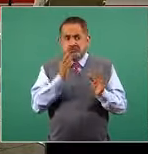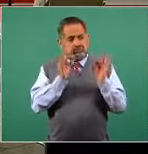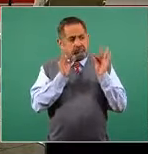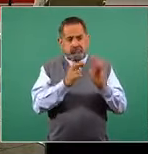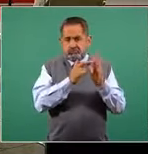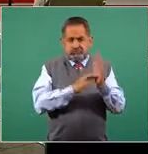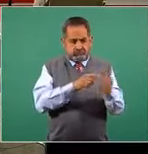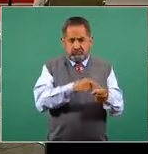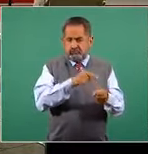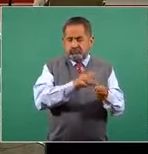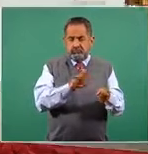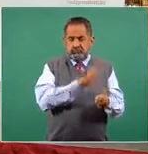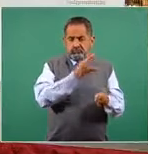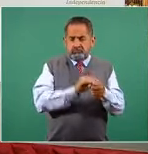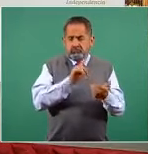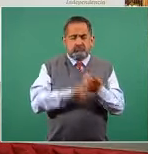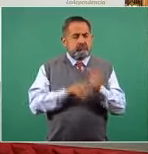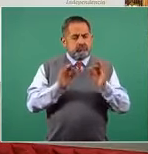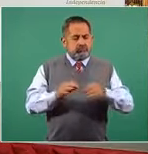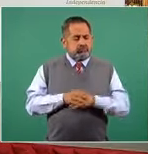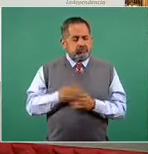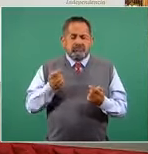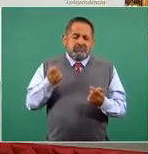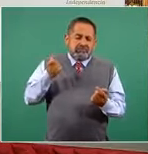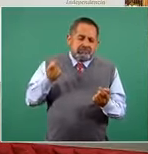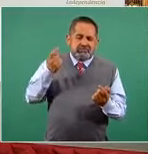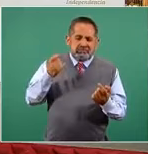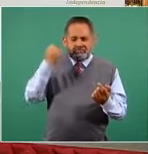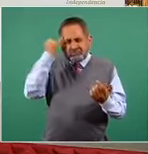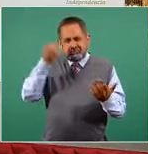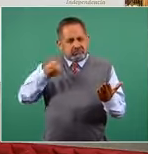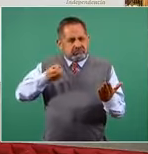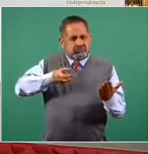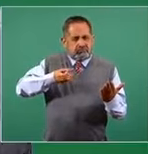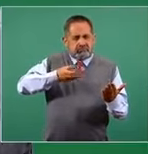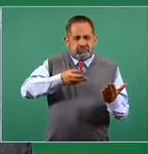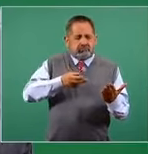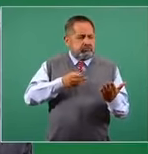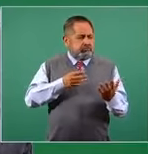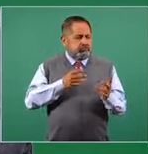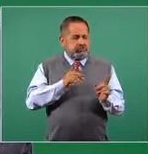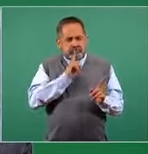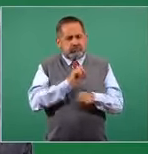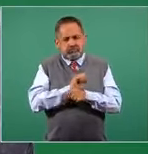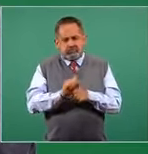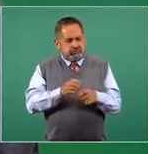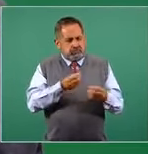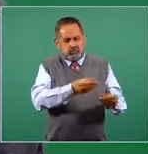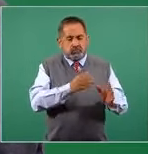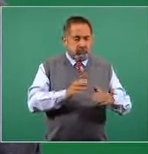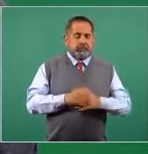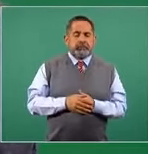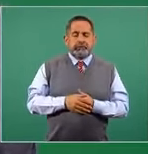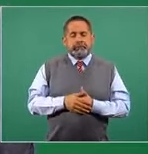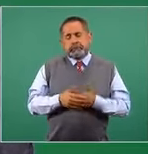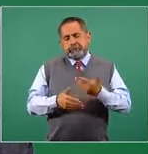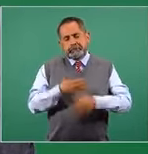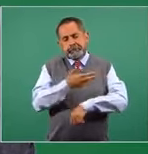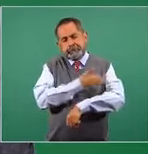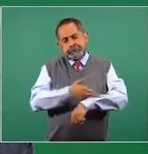muy completos y aportamos algunas sugerencias de algunos ajustes que consideramos convenientes. Transcurrieron